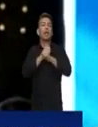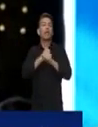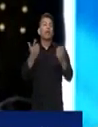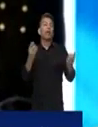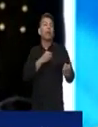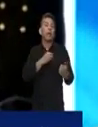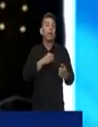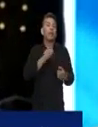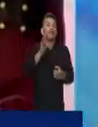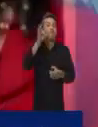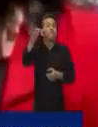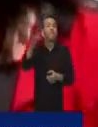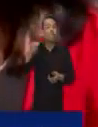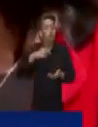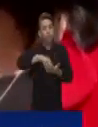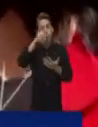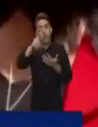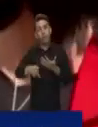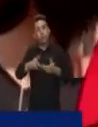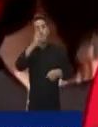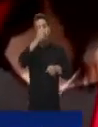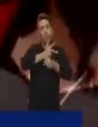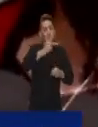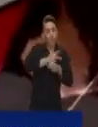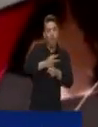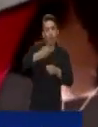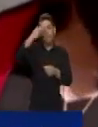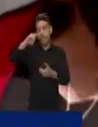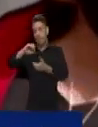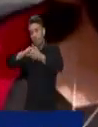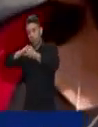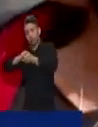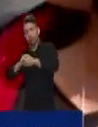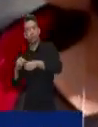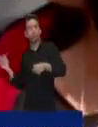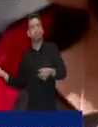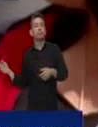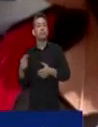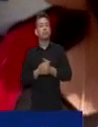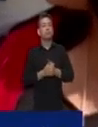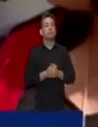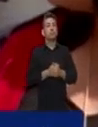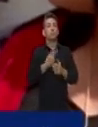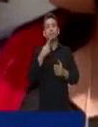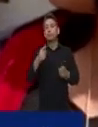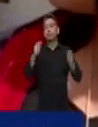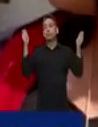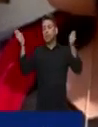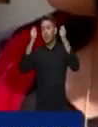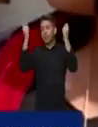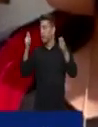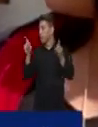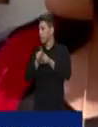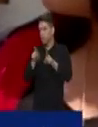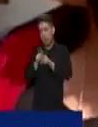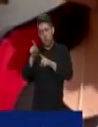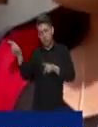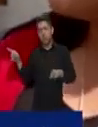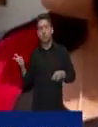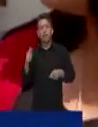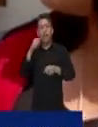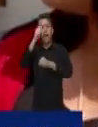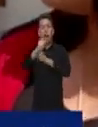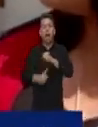y México. Nosotros estamos celebrando, como ustedes también, un aniversario de nuestra